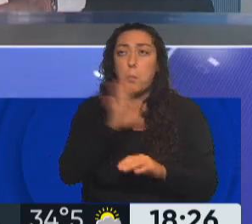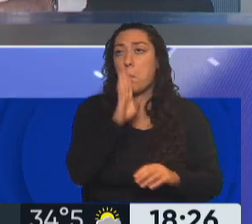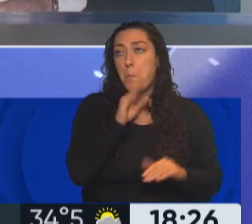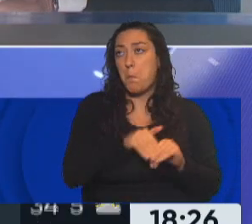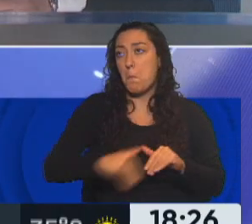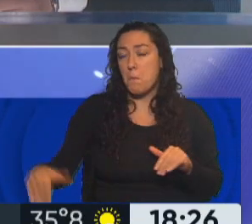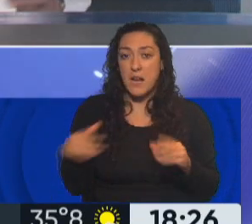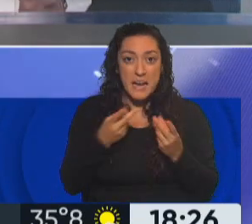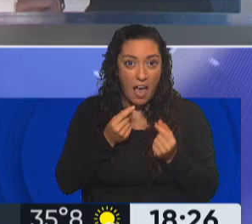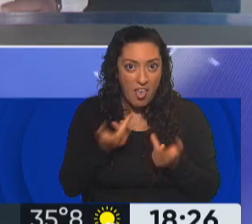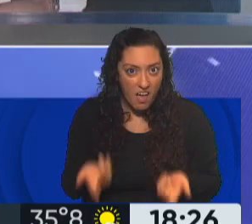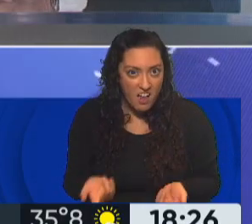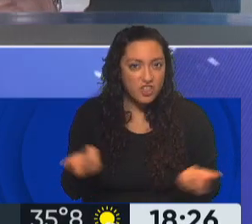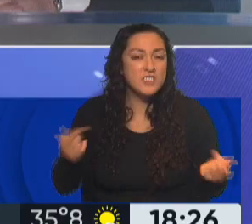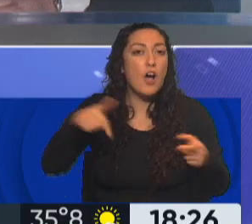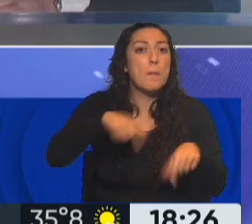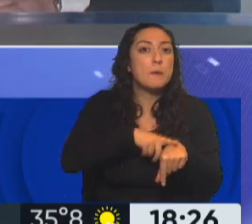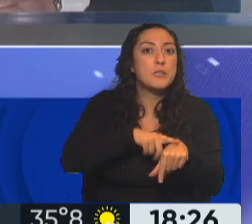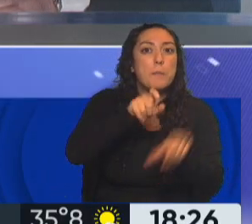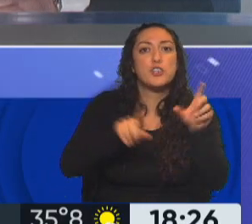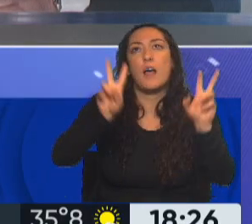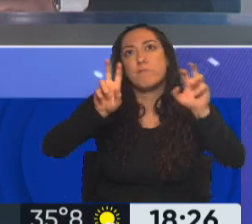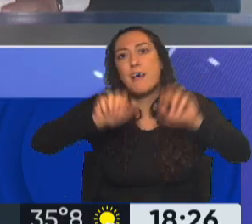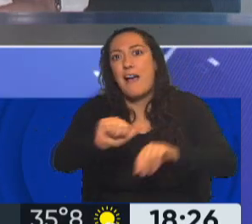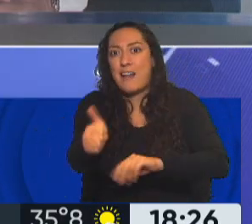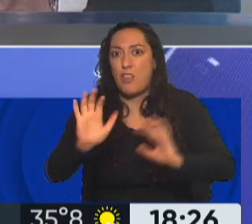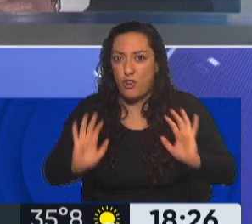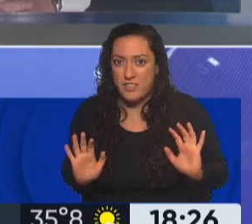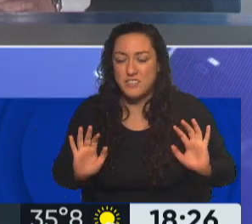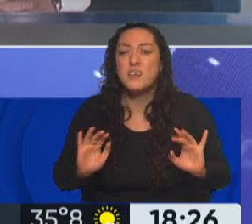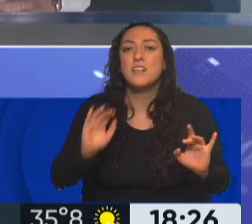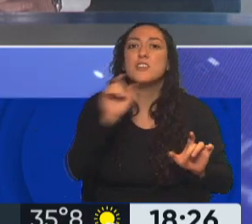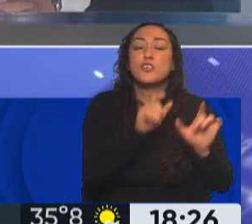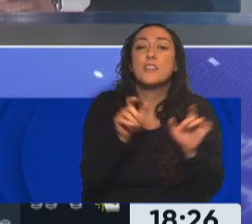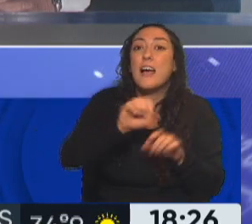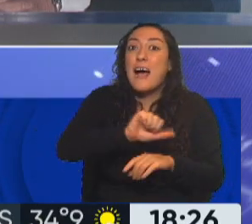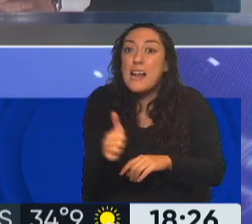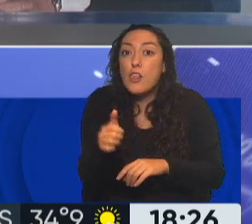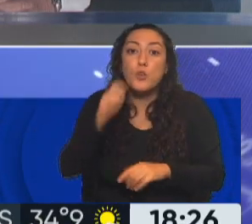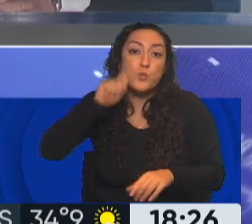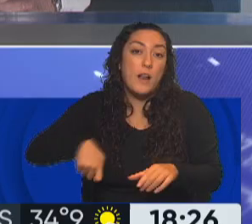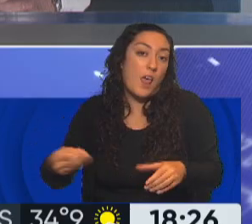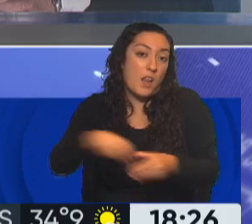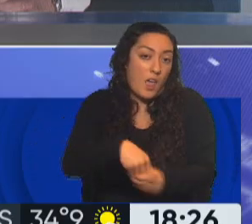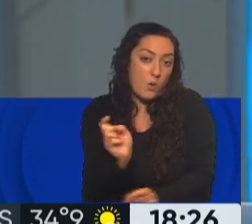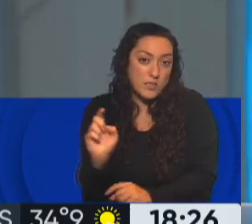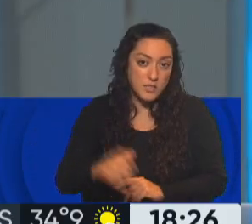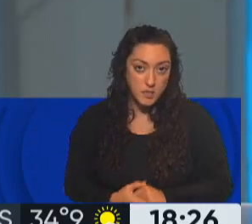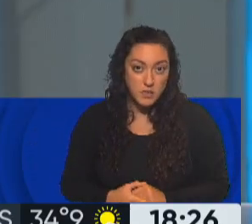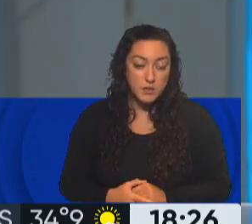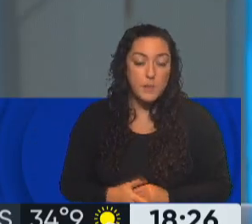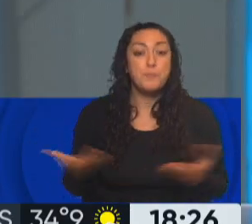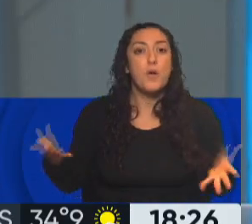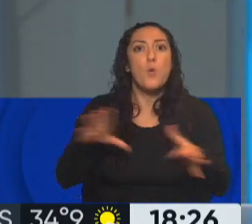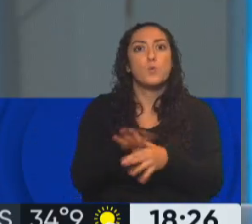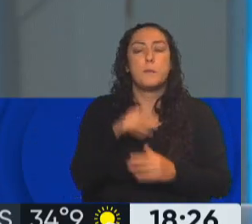que ahora es el tiempo de los ganadores, entre comillas, ¿no? Y entre los ganadores no está Ucrania. Alberto, quería preguntarte justamente un poco por eso,